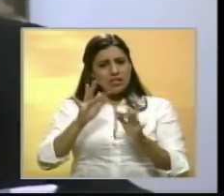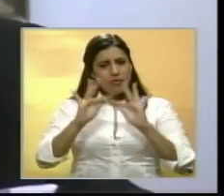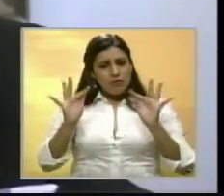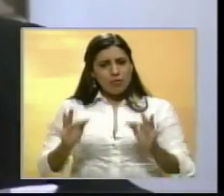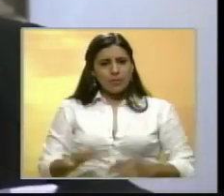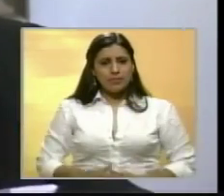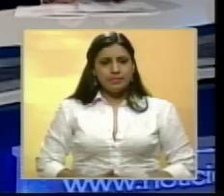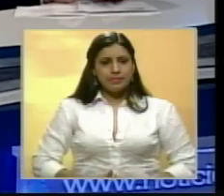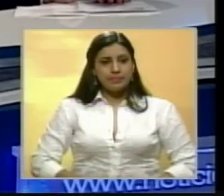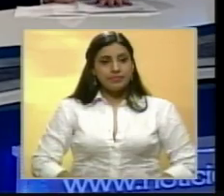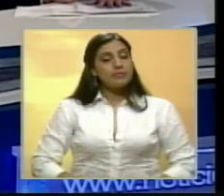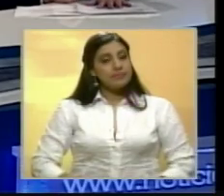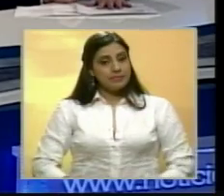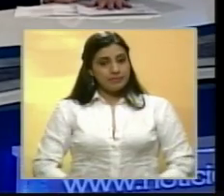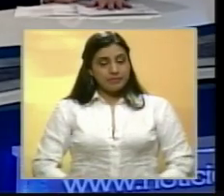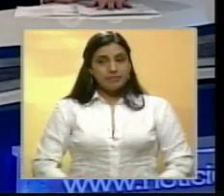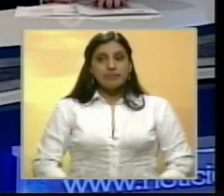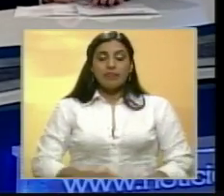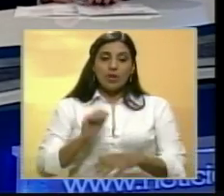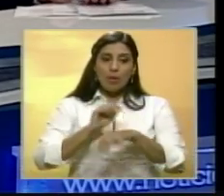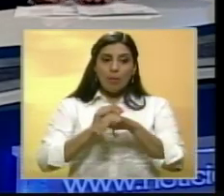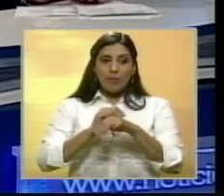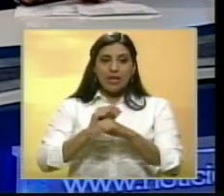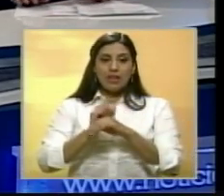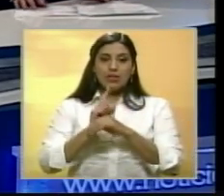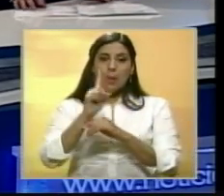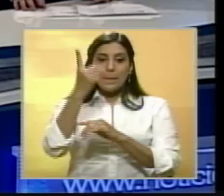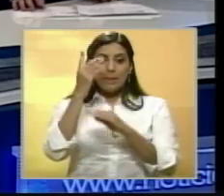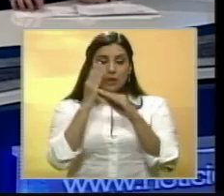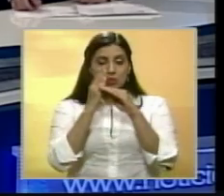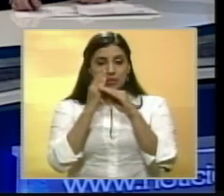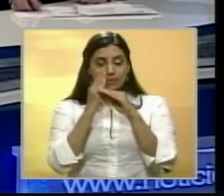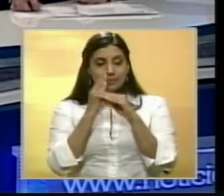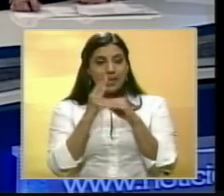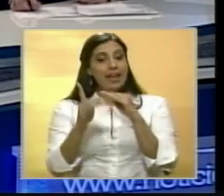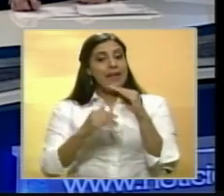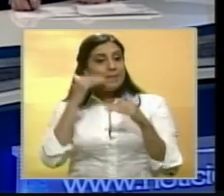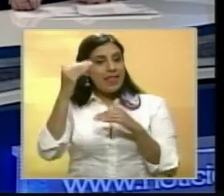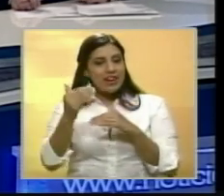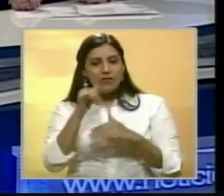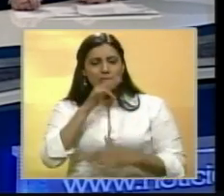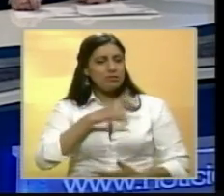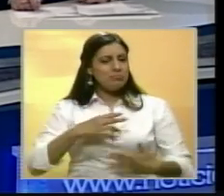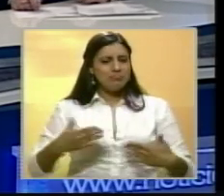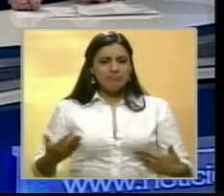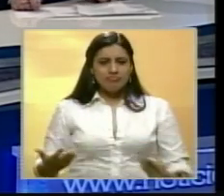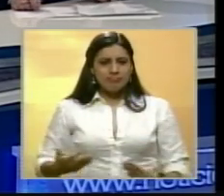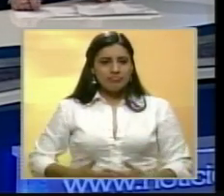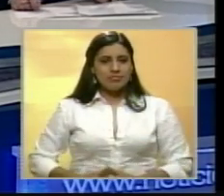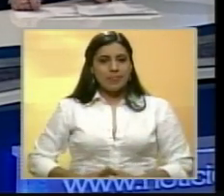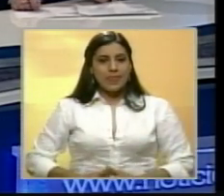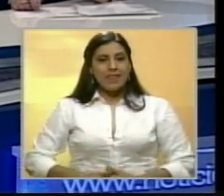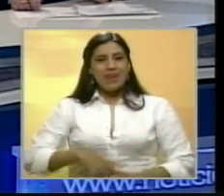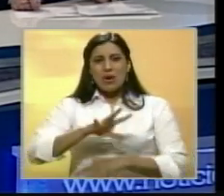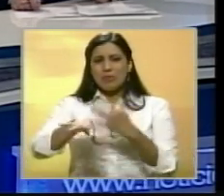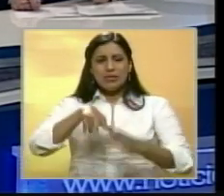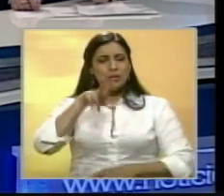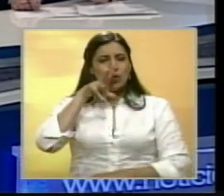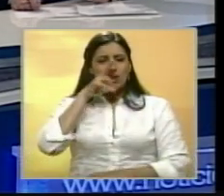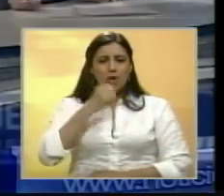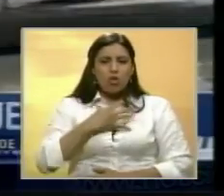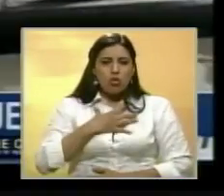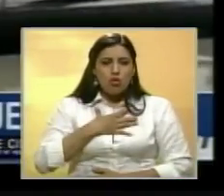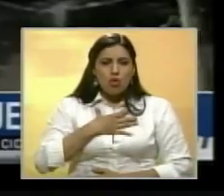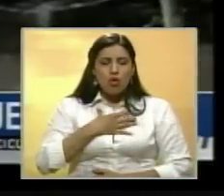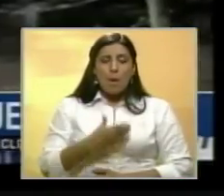mecanismos. Bien, amigos, es momento de hacer una pausa. Más adelante, el noticiero Venevisión. Tragedia y